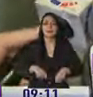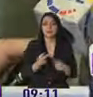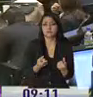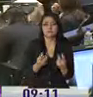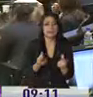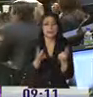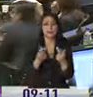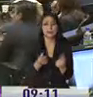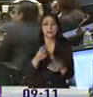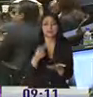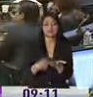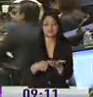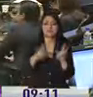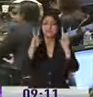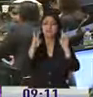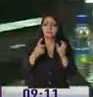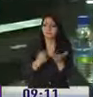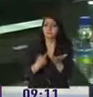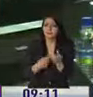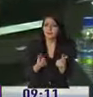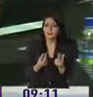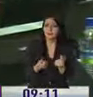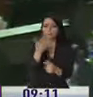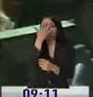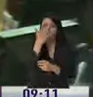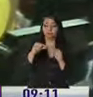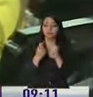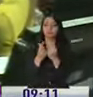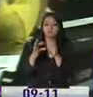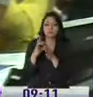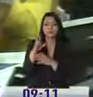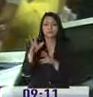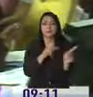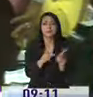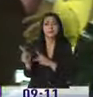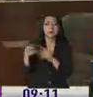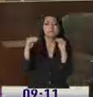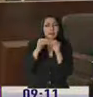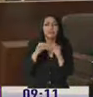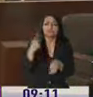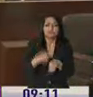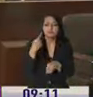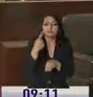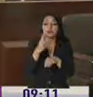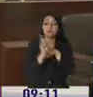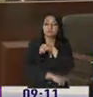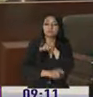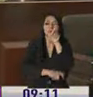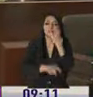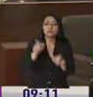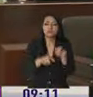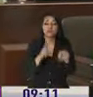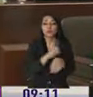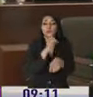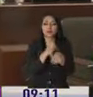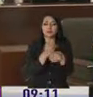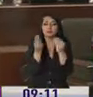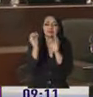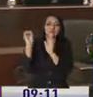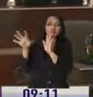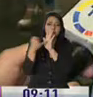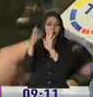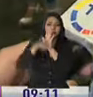inmediata. La premura es porque desde país aseguran que es necesario implementar mecanismos más estrictos para sancionar a quienes utilizan los paraísos